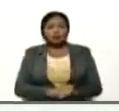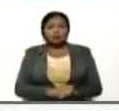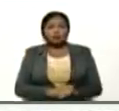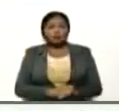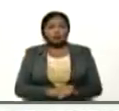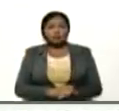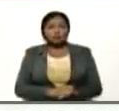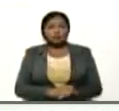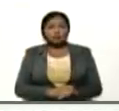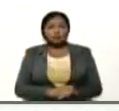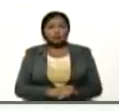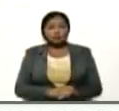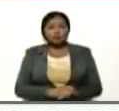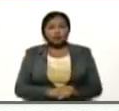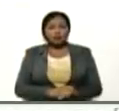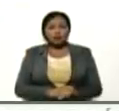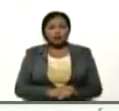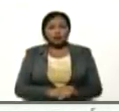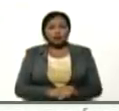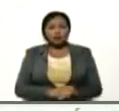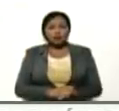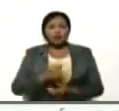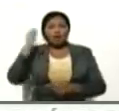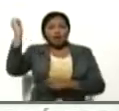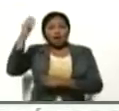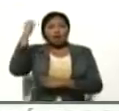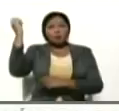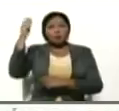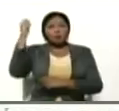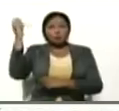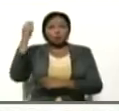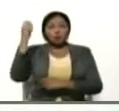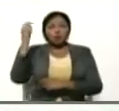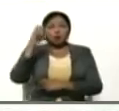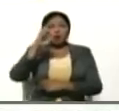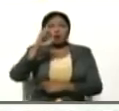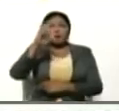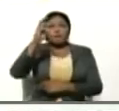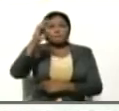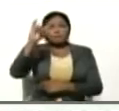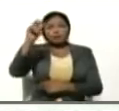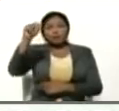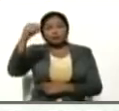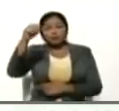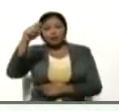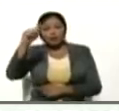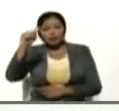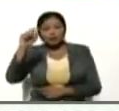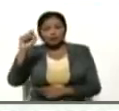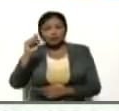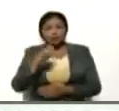Presente. Para el estado Apure, el compatriota Eduardo Piñate.